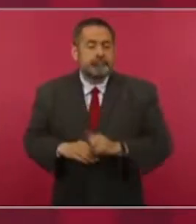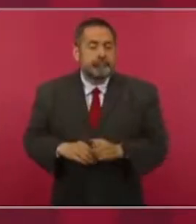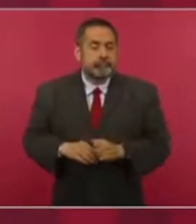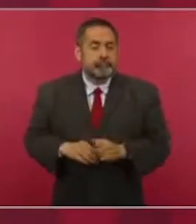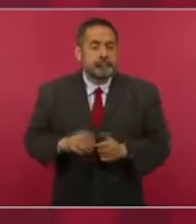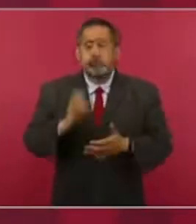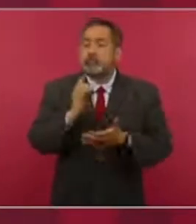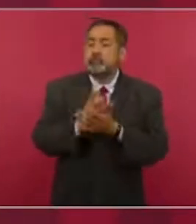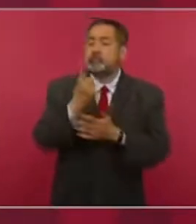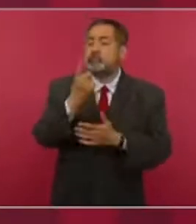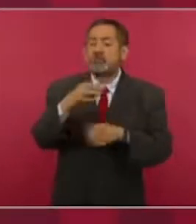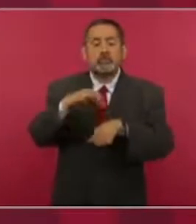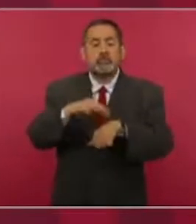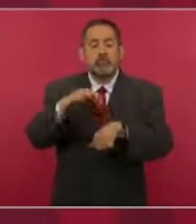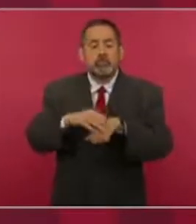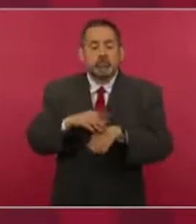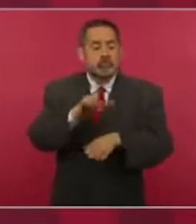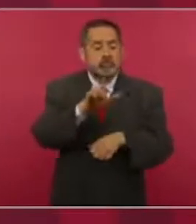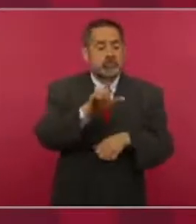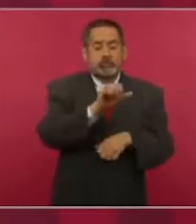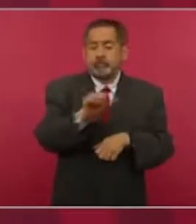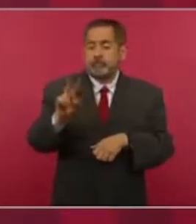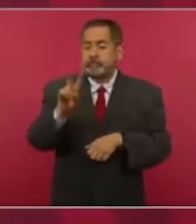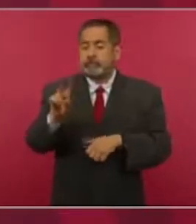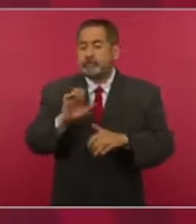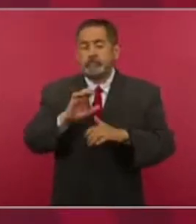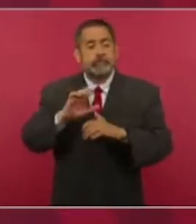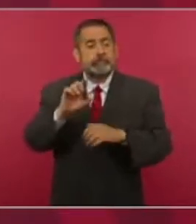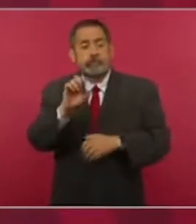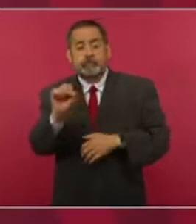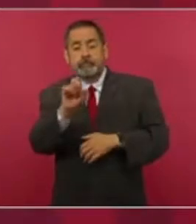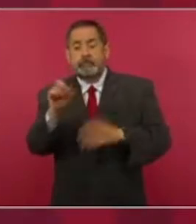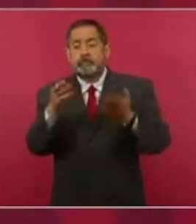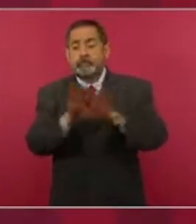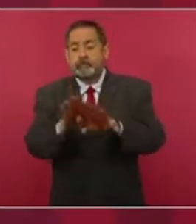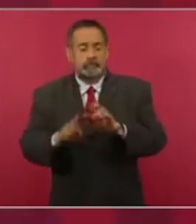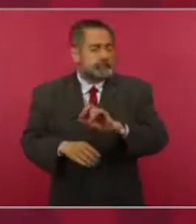médico de lunes a viernes,